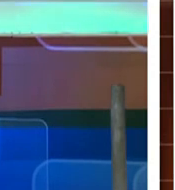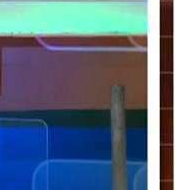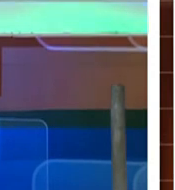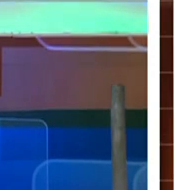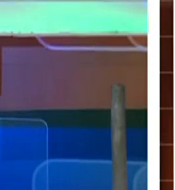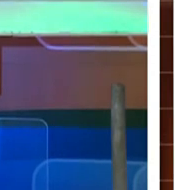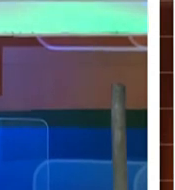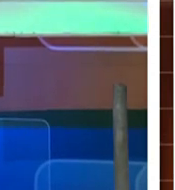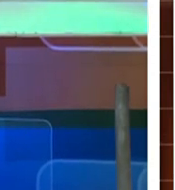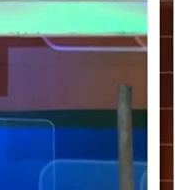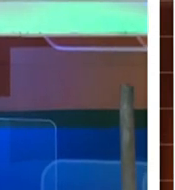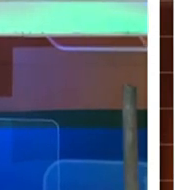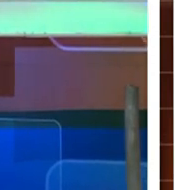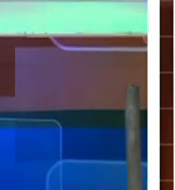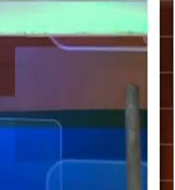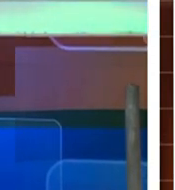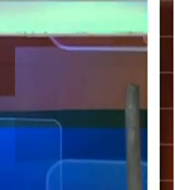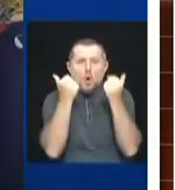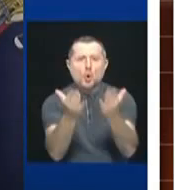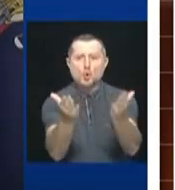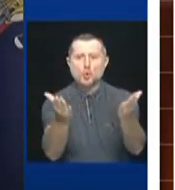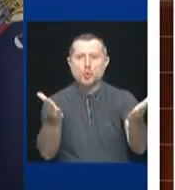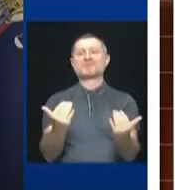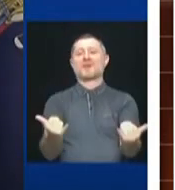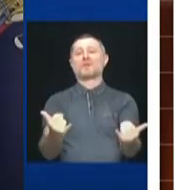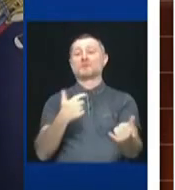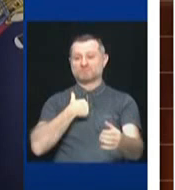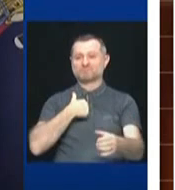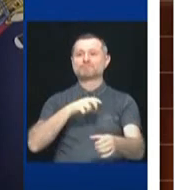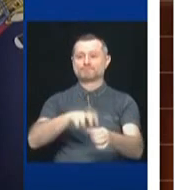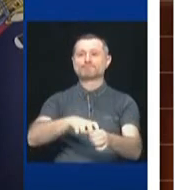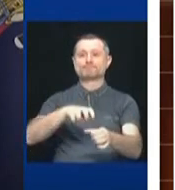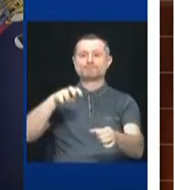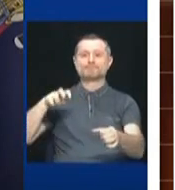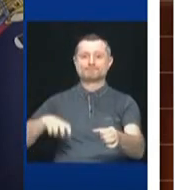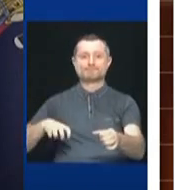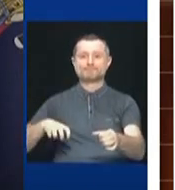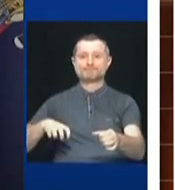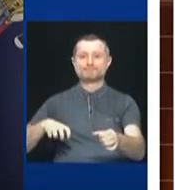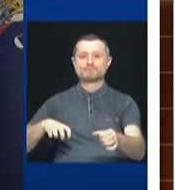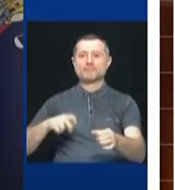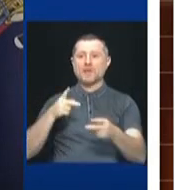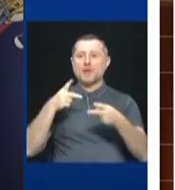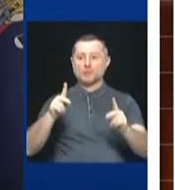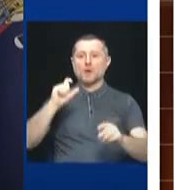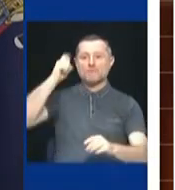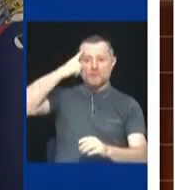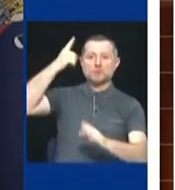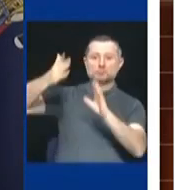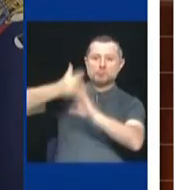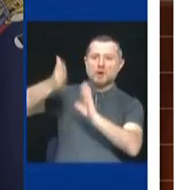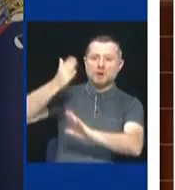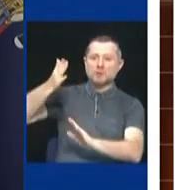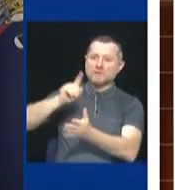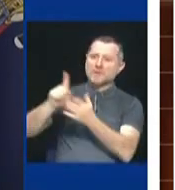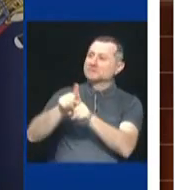resulta que fueron 11. Oye, fueron 11 y no fue una, ni fueron 2. Fueron 3 las que